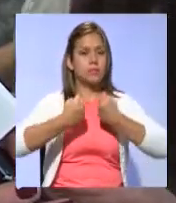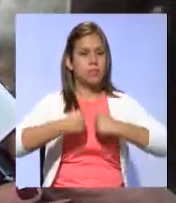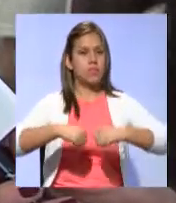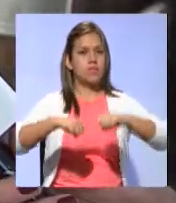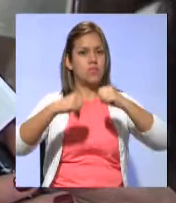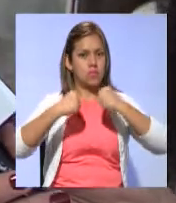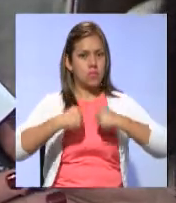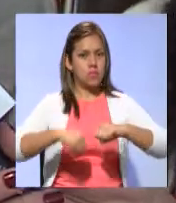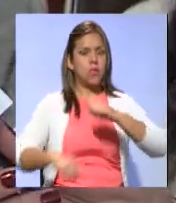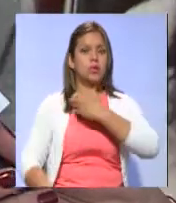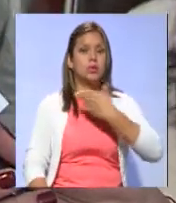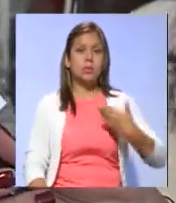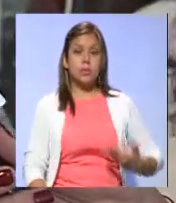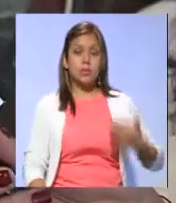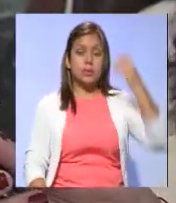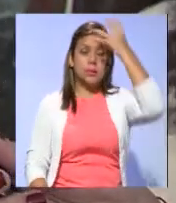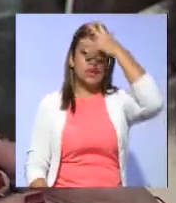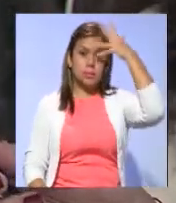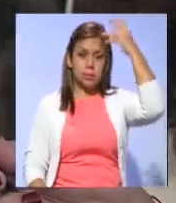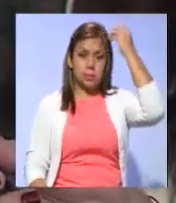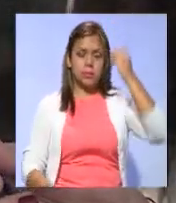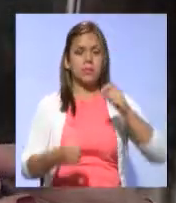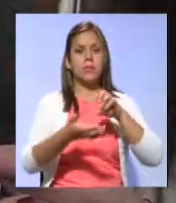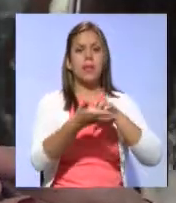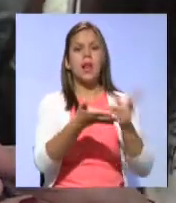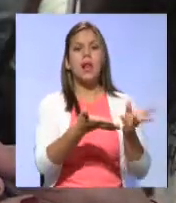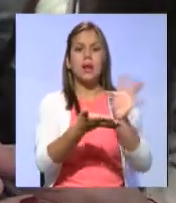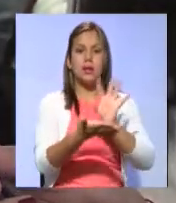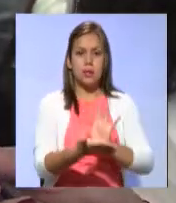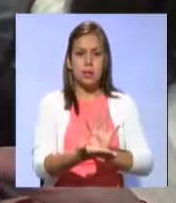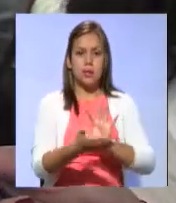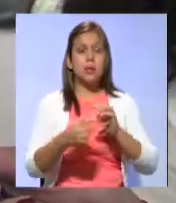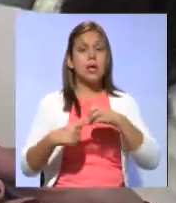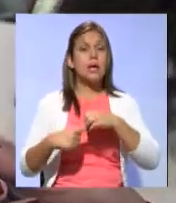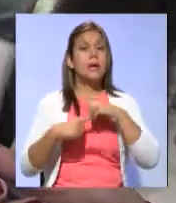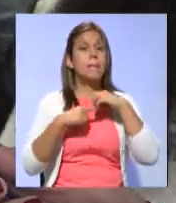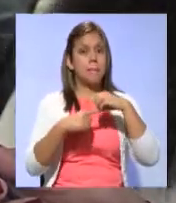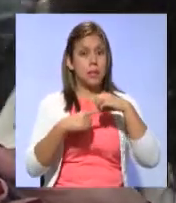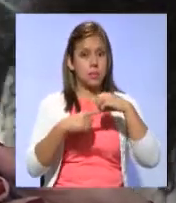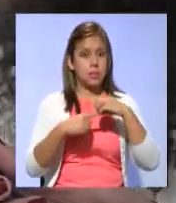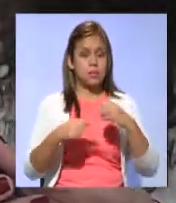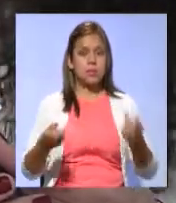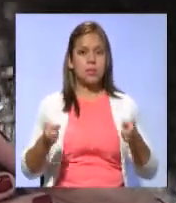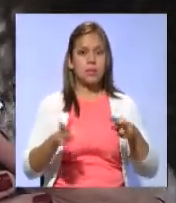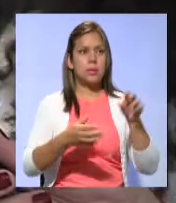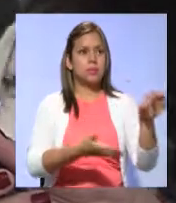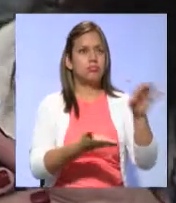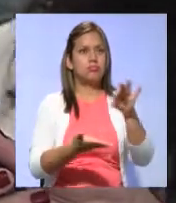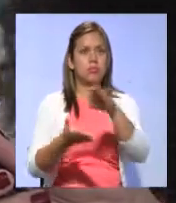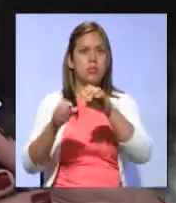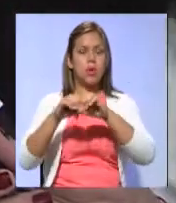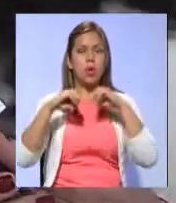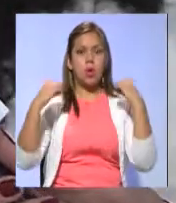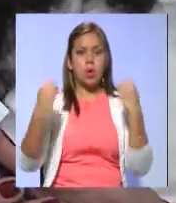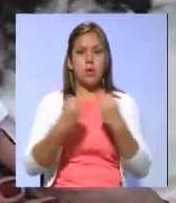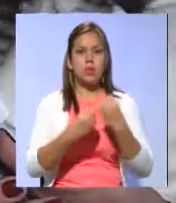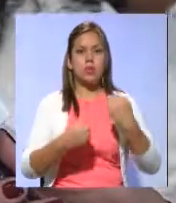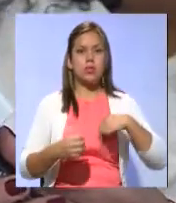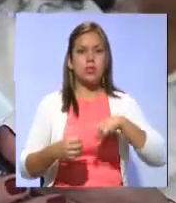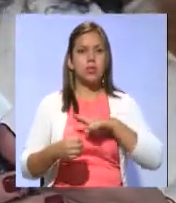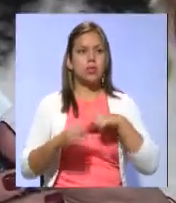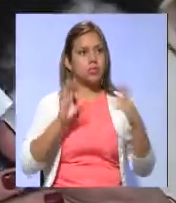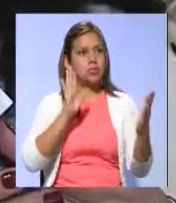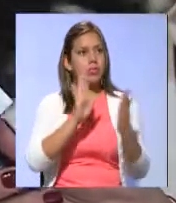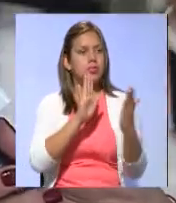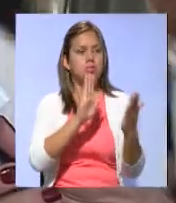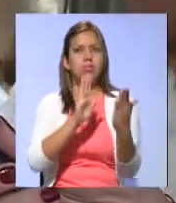del presidente de la Asamblea Nacional y principalmente de los representantes de las organizaciones, hemos logrado esto